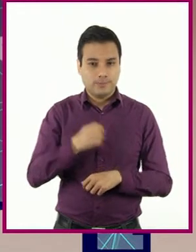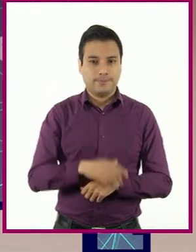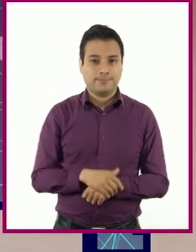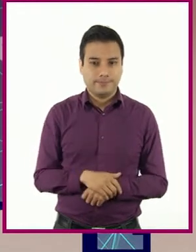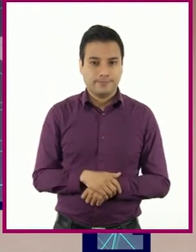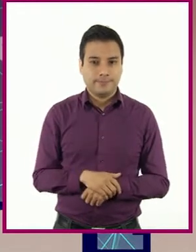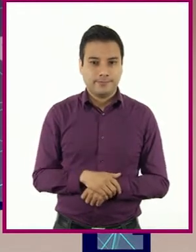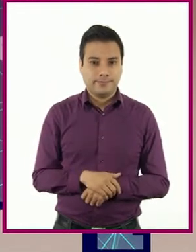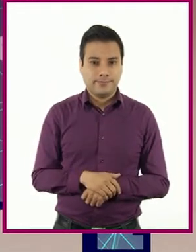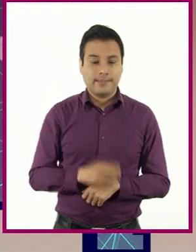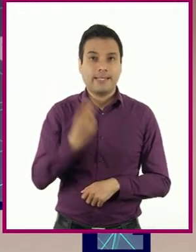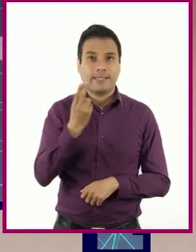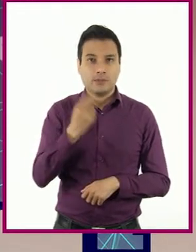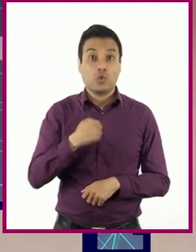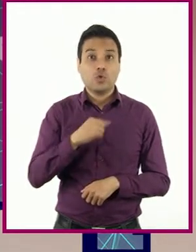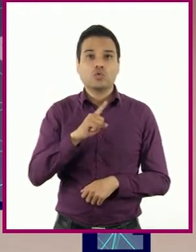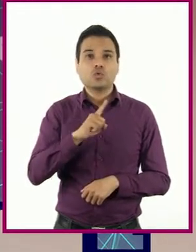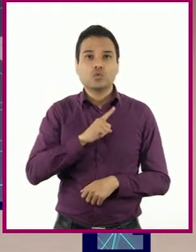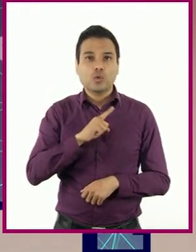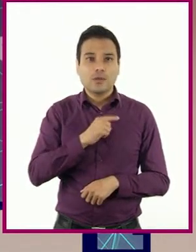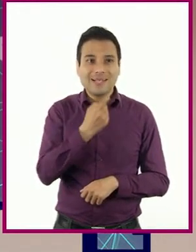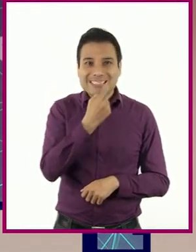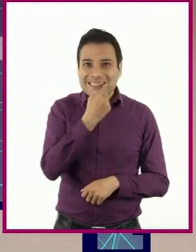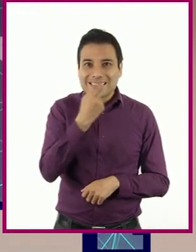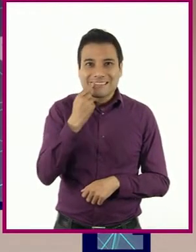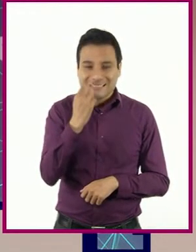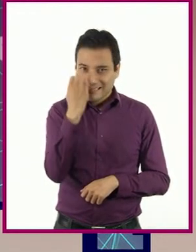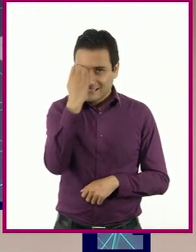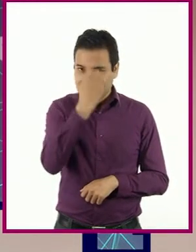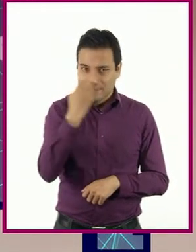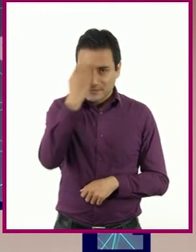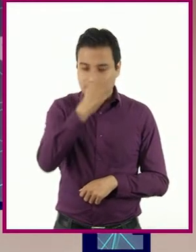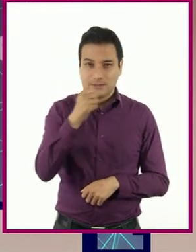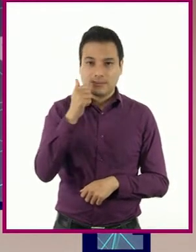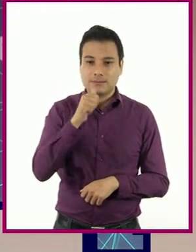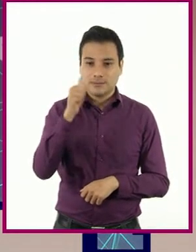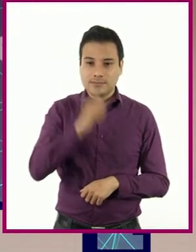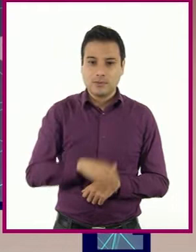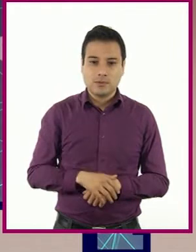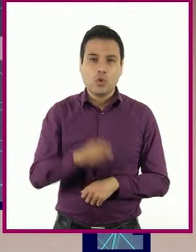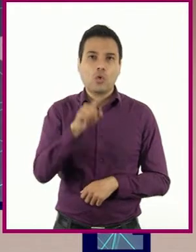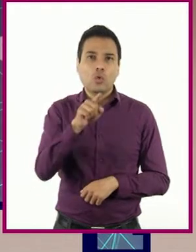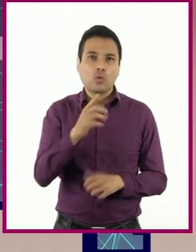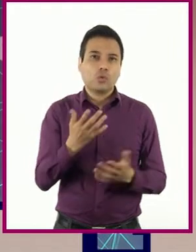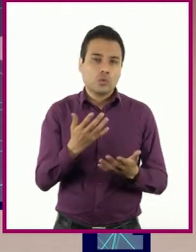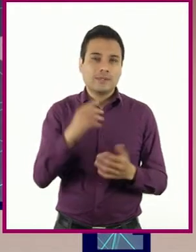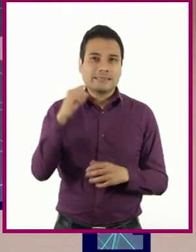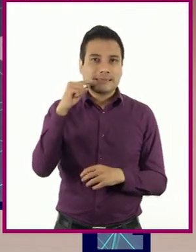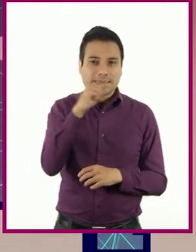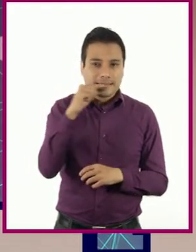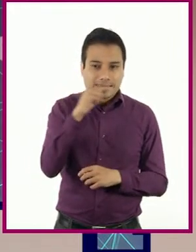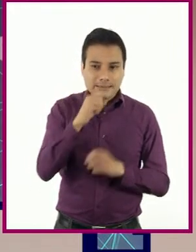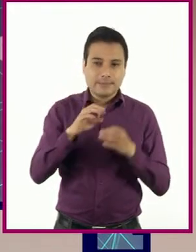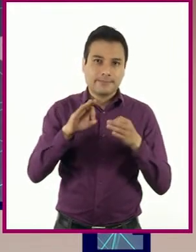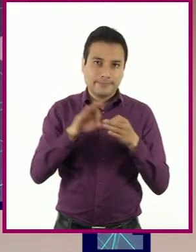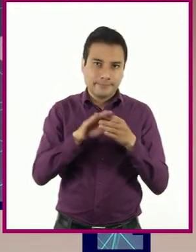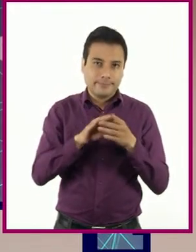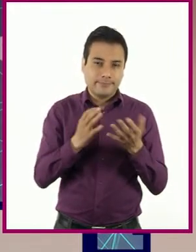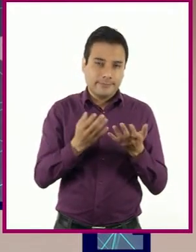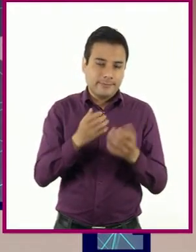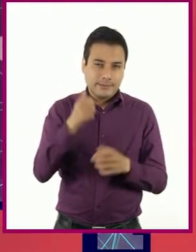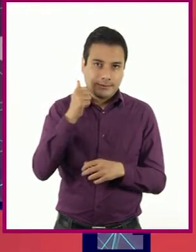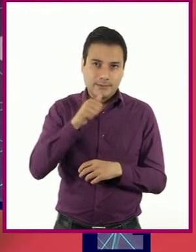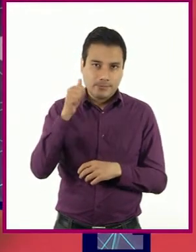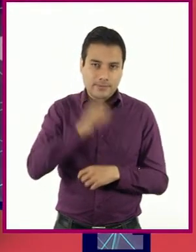La autoexploración de los dientes es clave para la prevención. Tener hábitos como son cepillarse después de cada